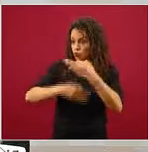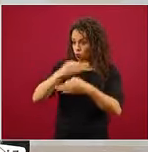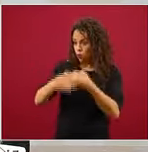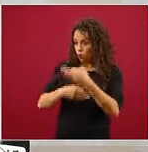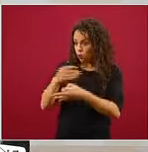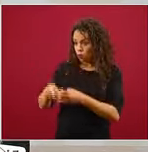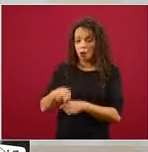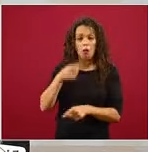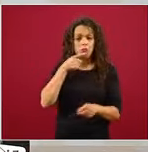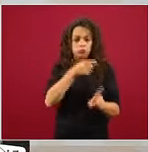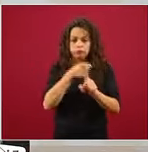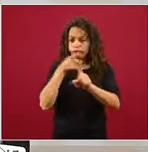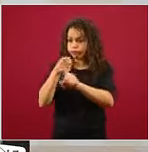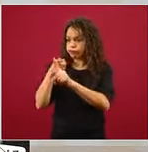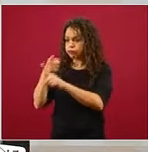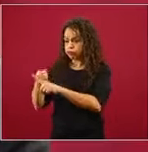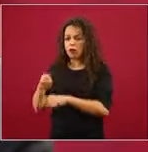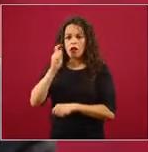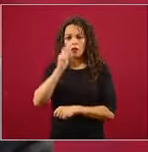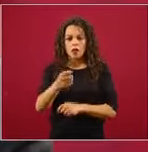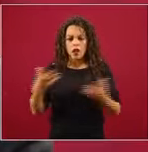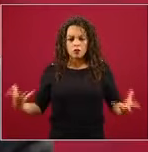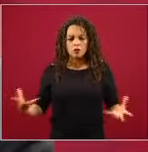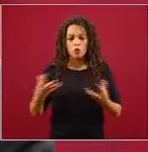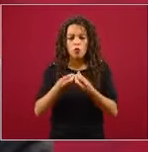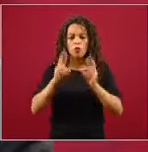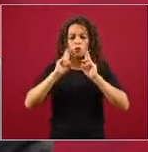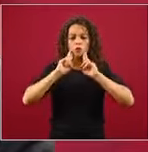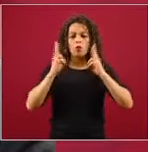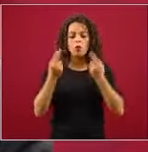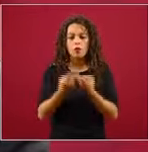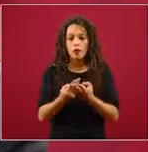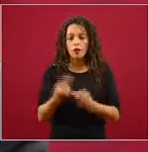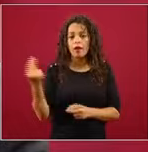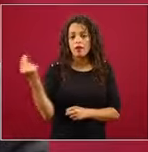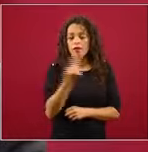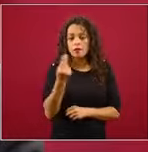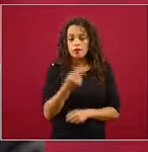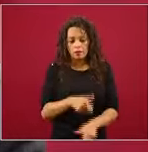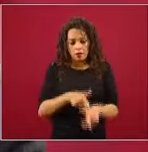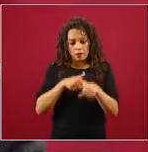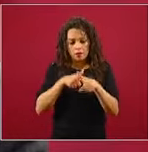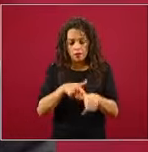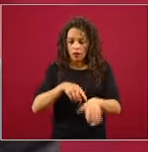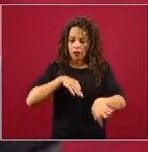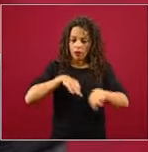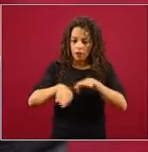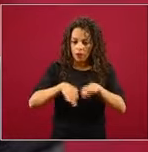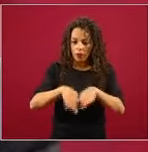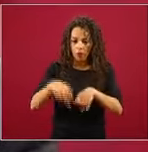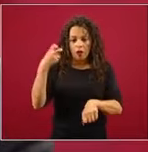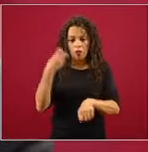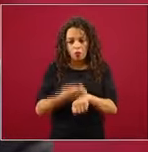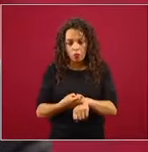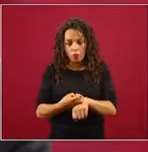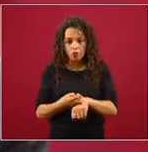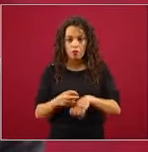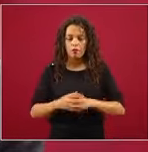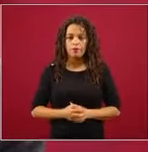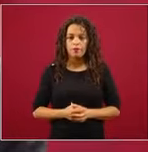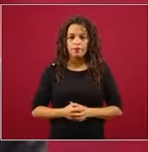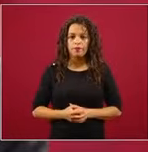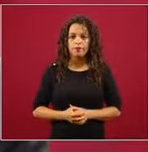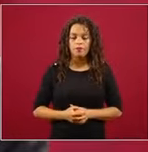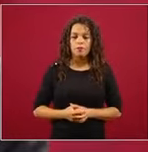ellos en la unidad y en la necesidad de mantener un trabajo técnico. Todos ellos, y es